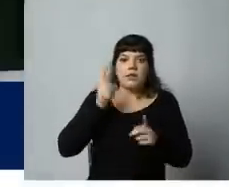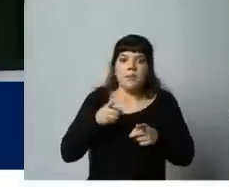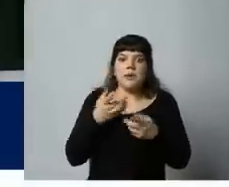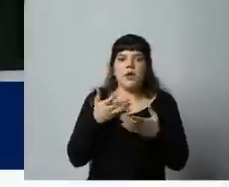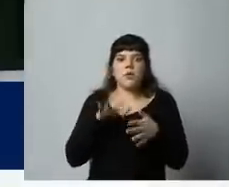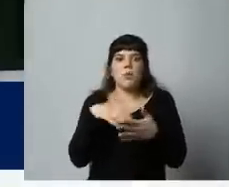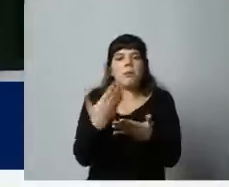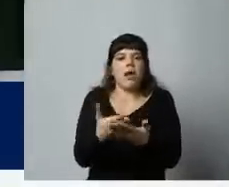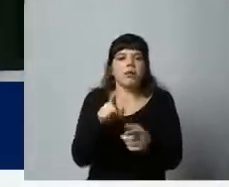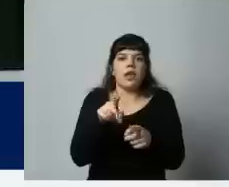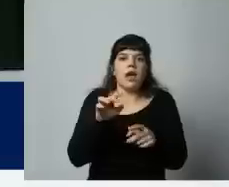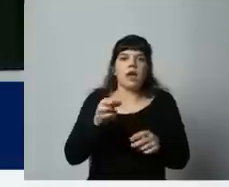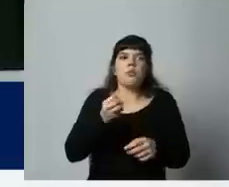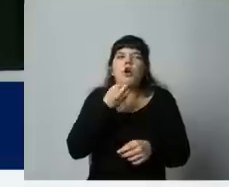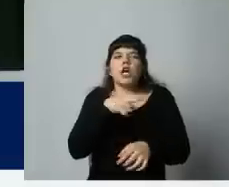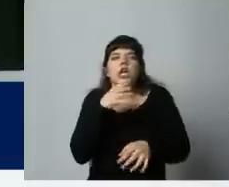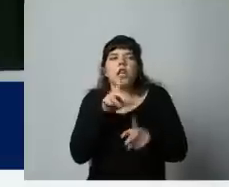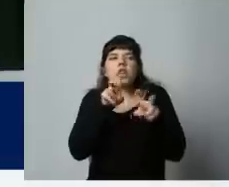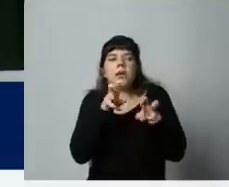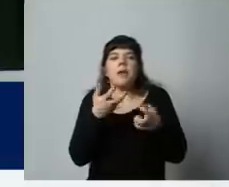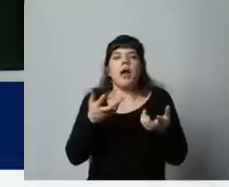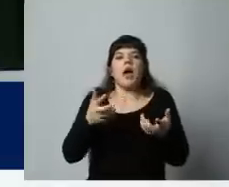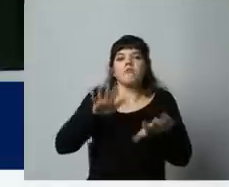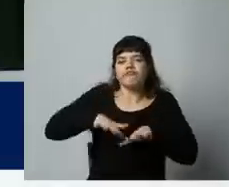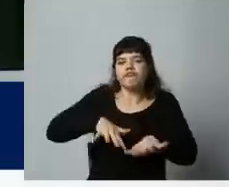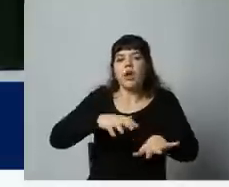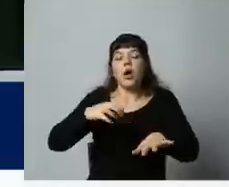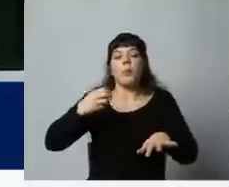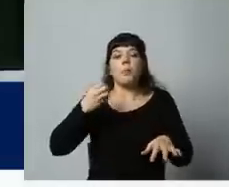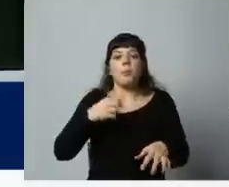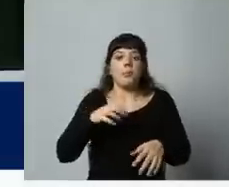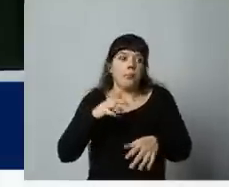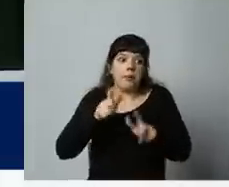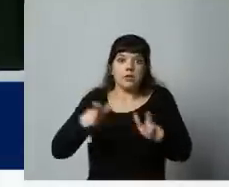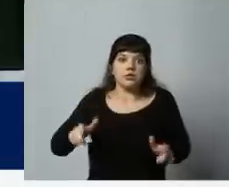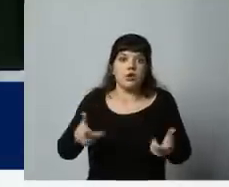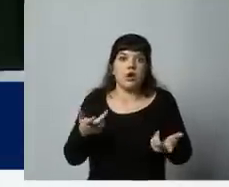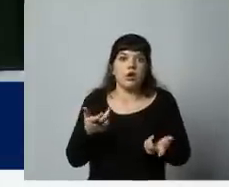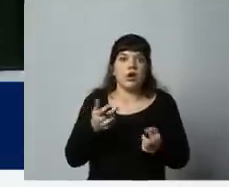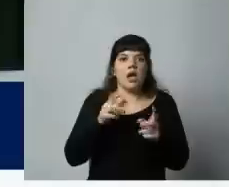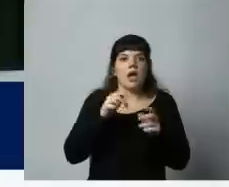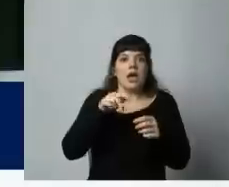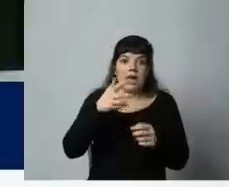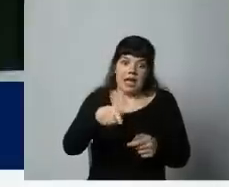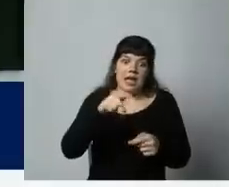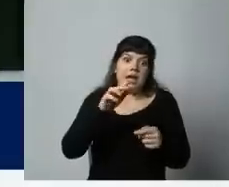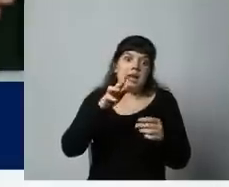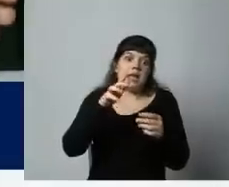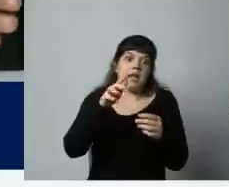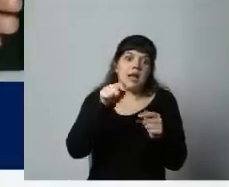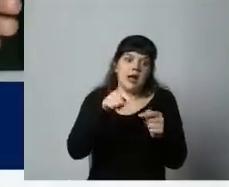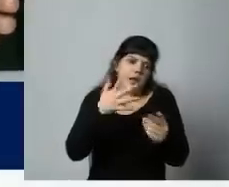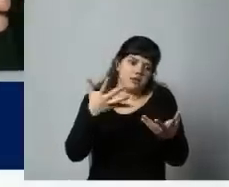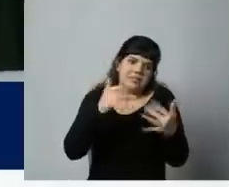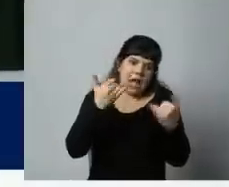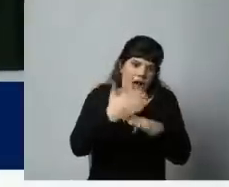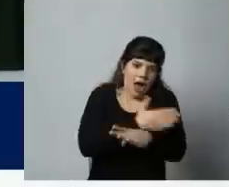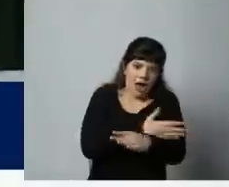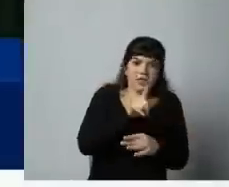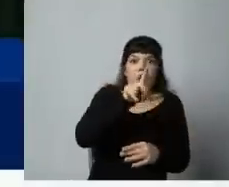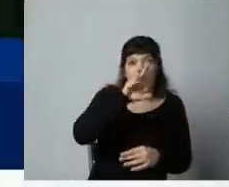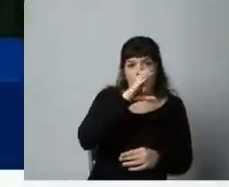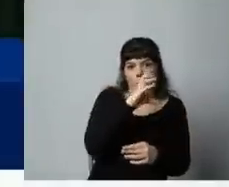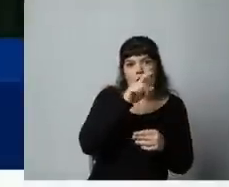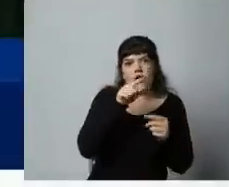movimiento popular para que en este marco en vez de un presupuesto restrictivo en vez de la regla fiscal que ya está anunciada en la ley de urgente